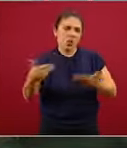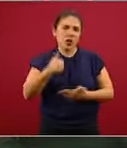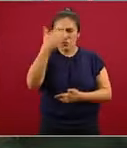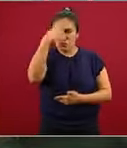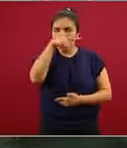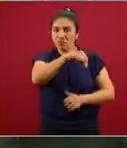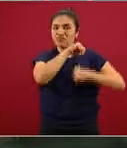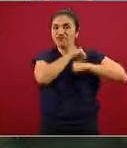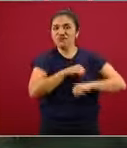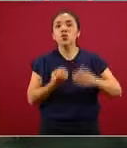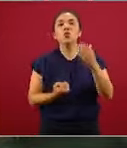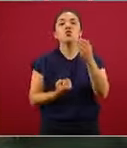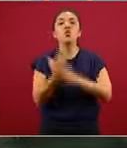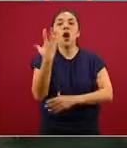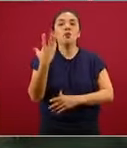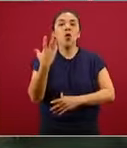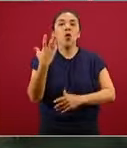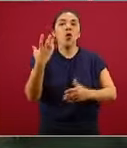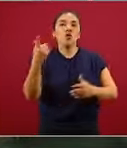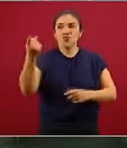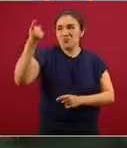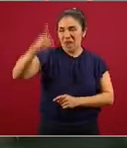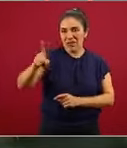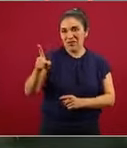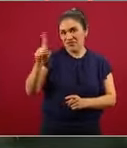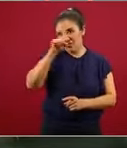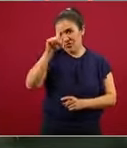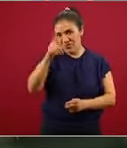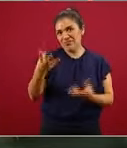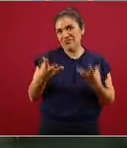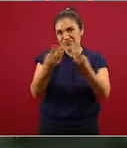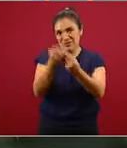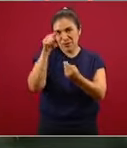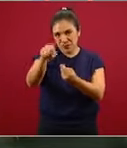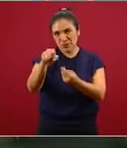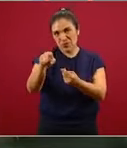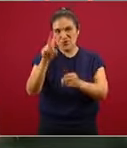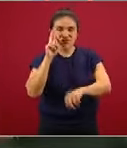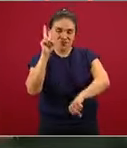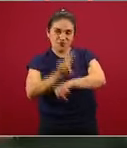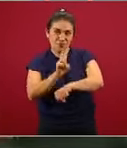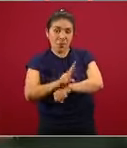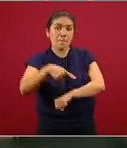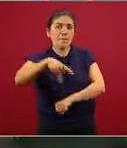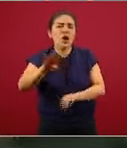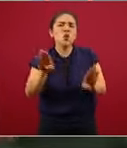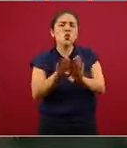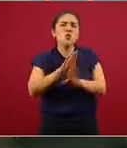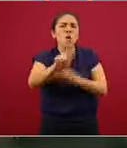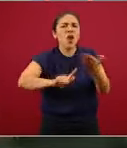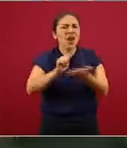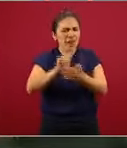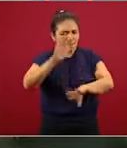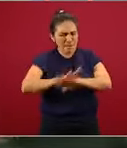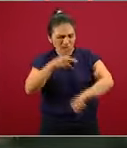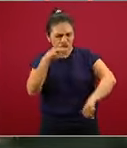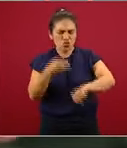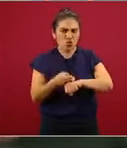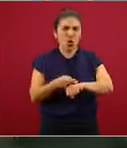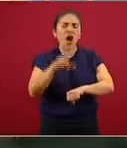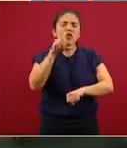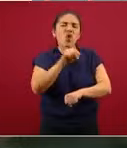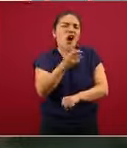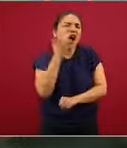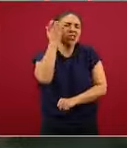de las nuevas encomiendas que usted tiene, pero para que la ley sea como más dura y no se